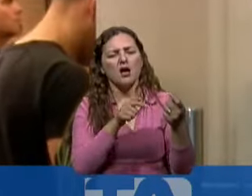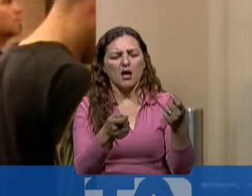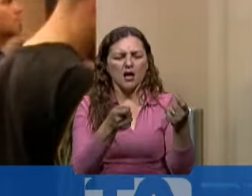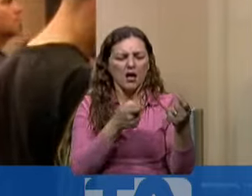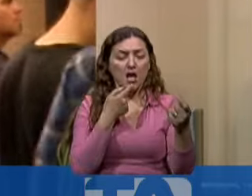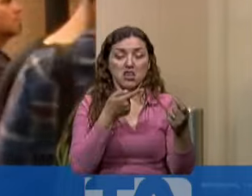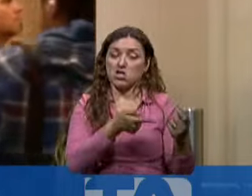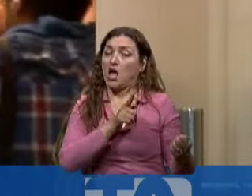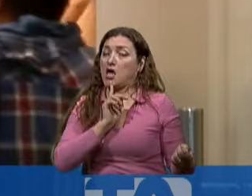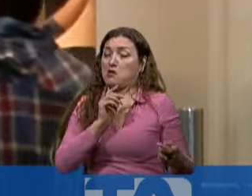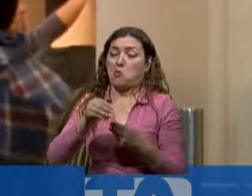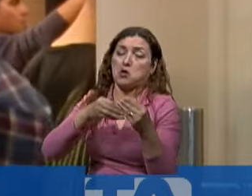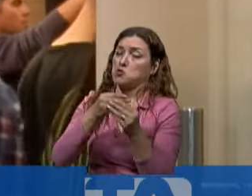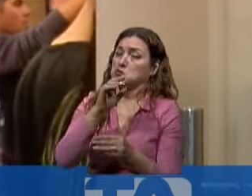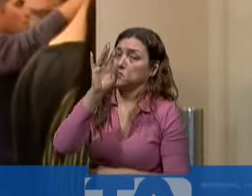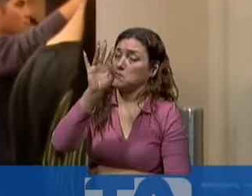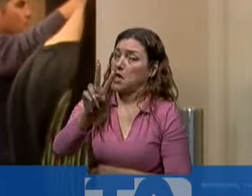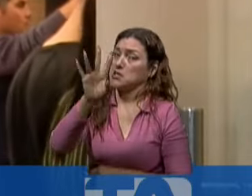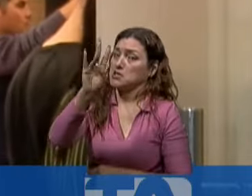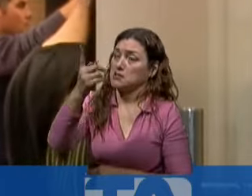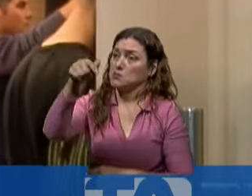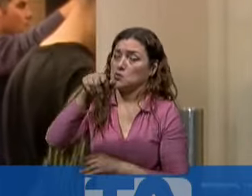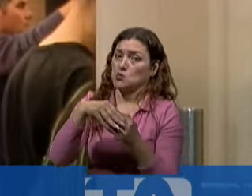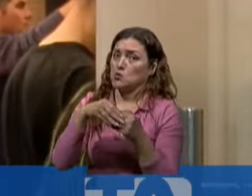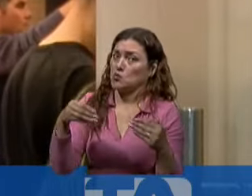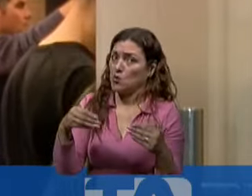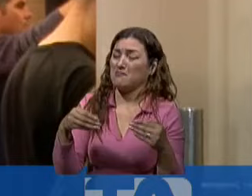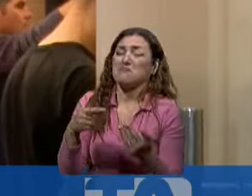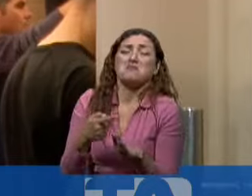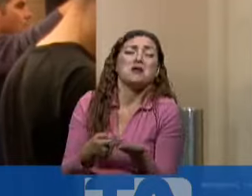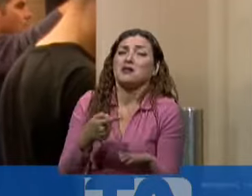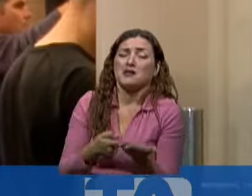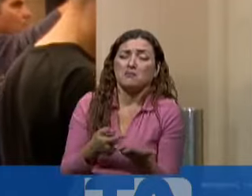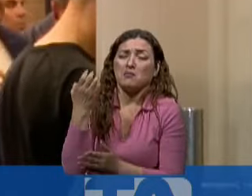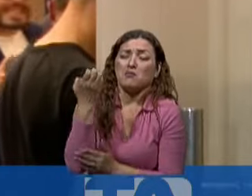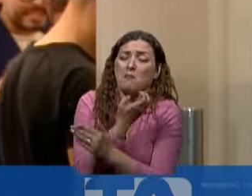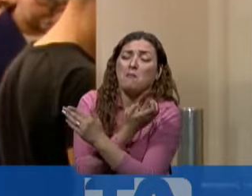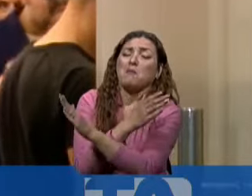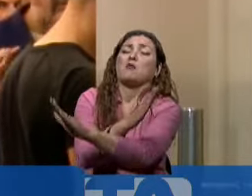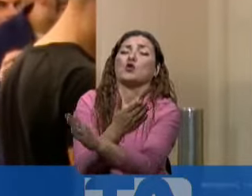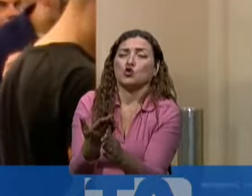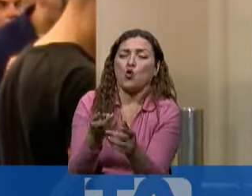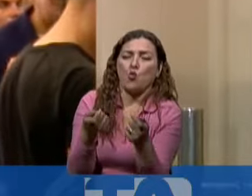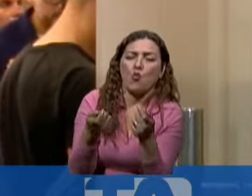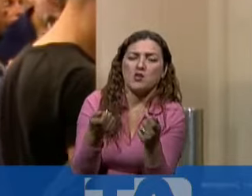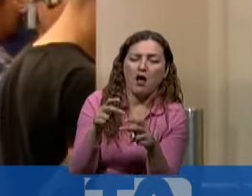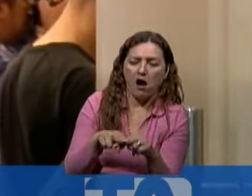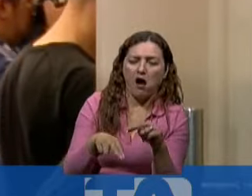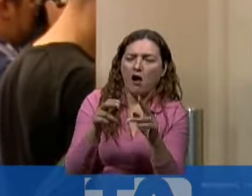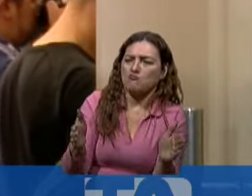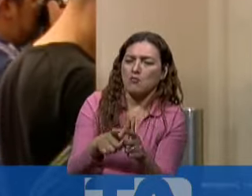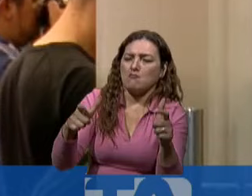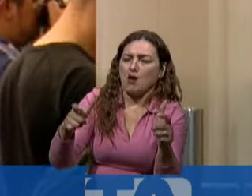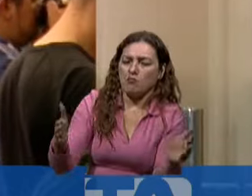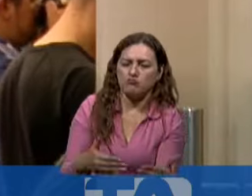de casi 27 millones de dólares para precisamente acciones de prevención y mitigación. Yo